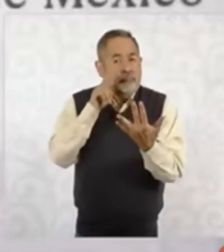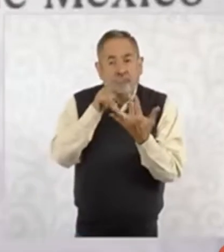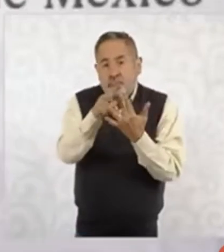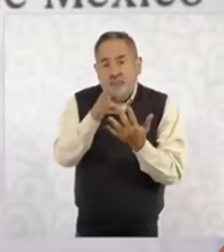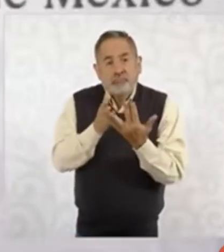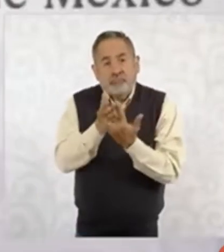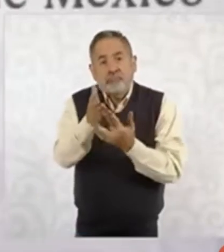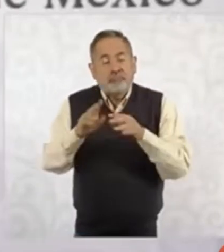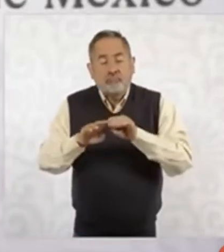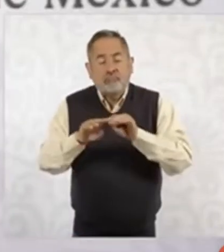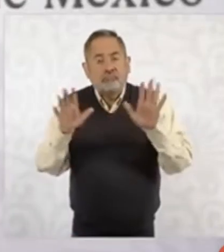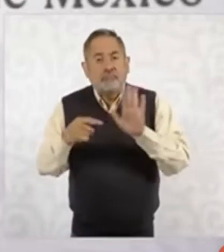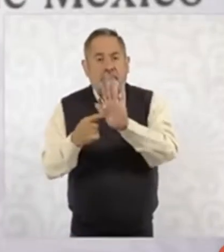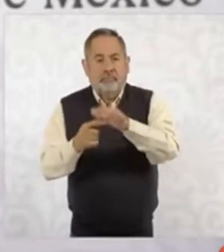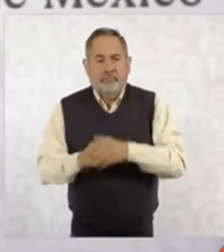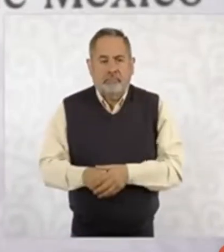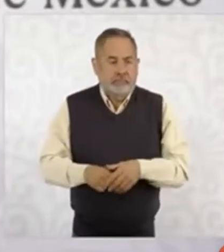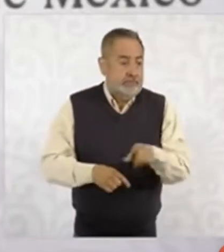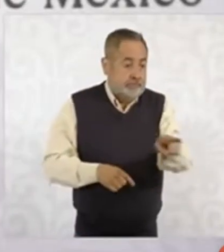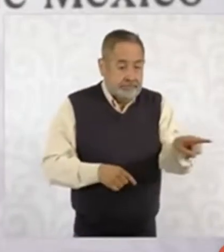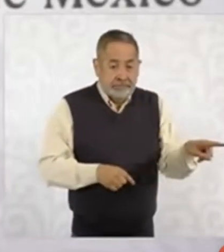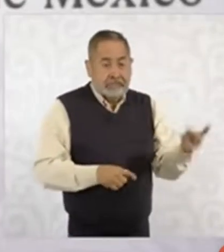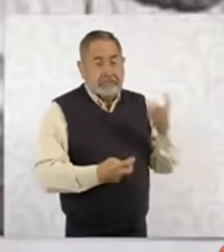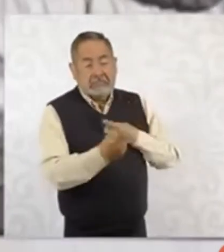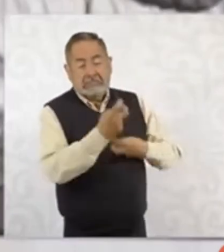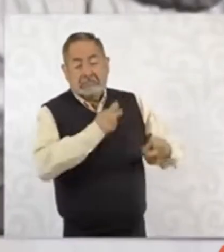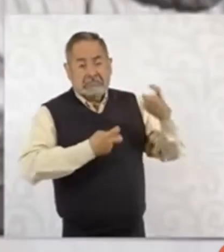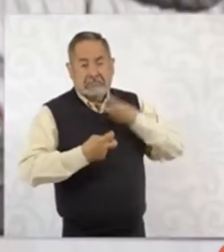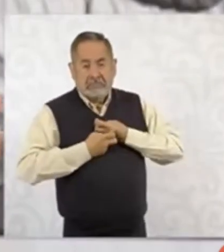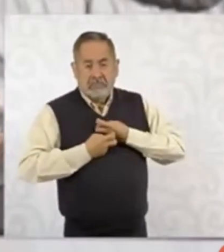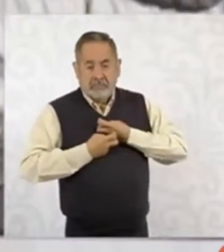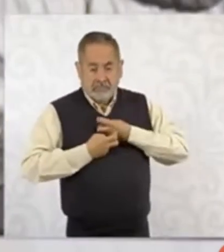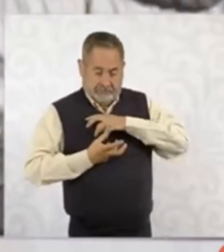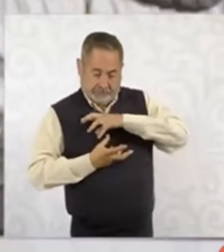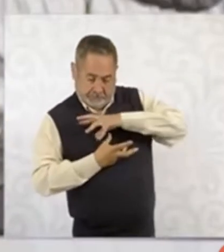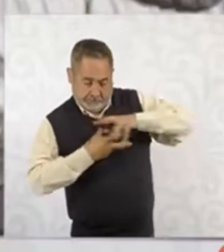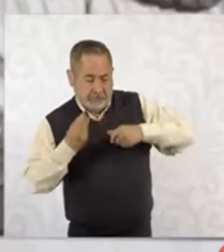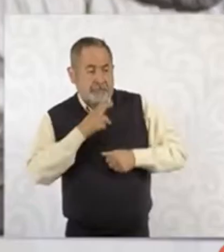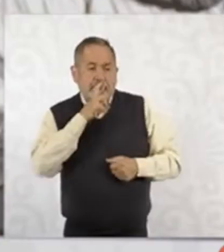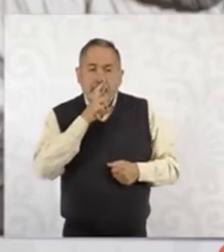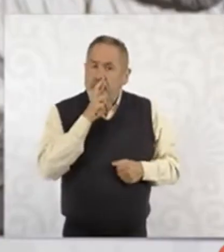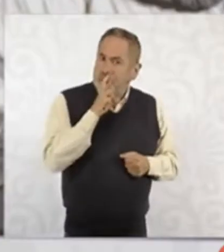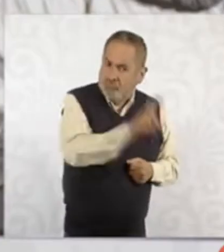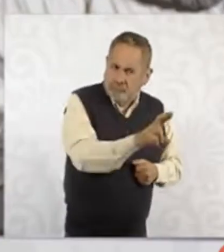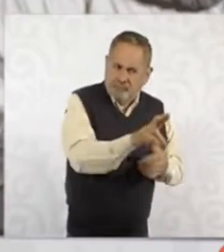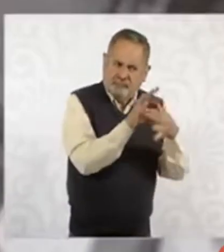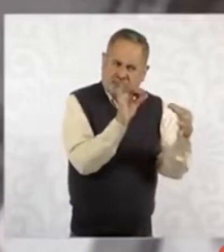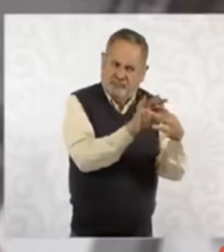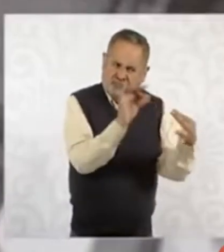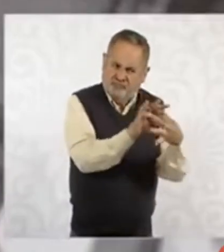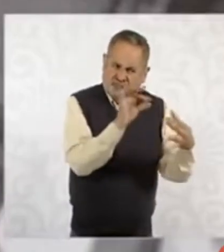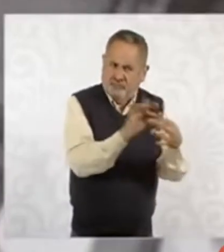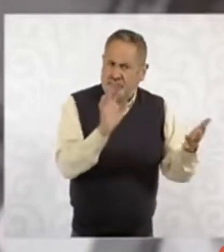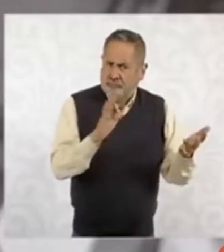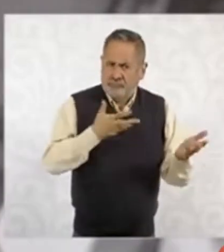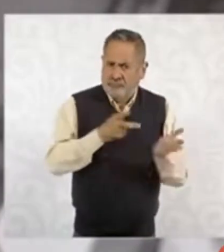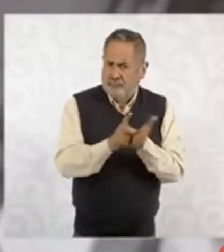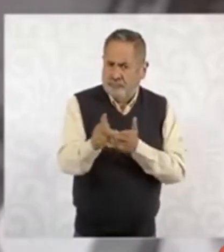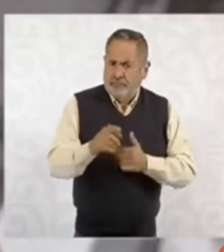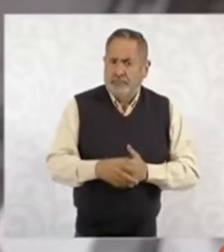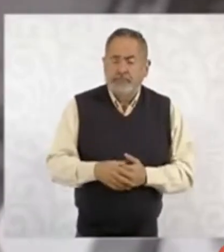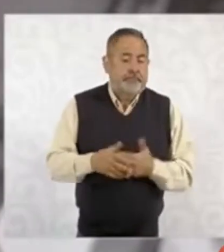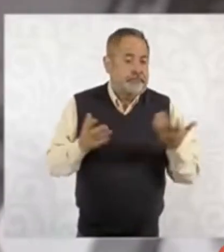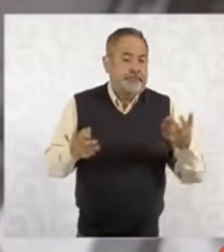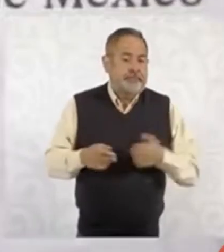Pero tenemos derecho de réplica. Esa es la diferencia. Entonces, ellos